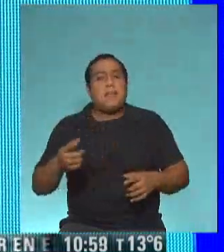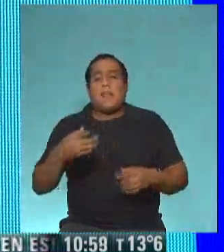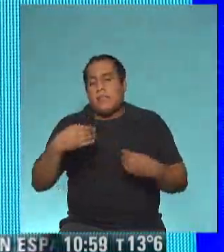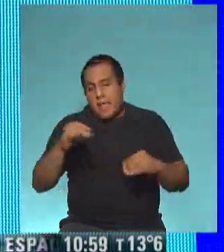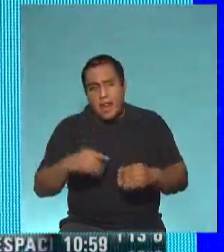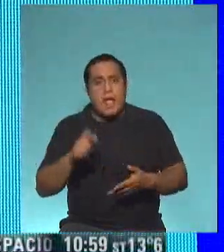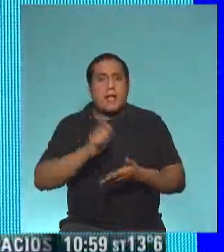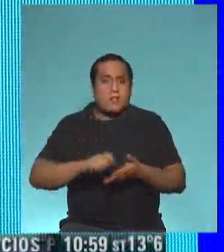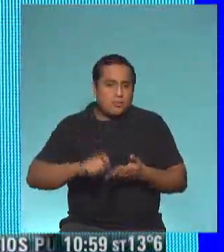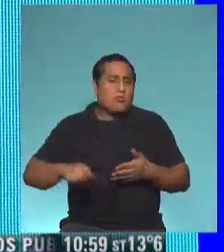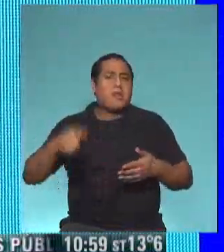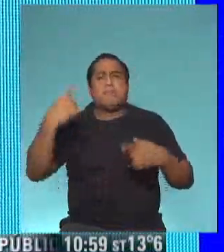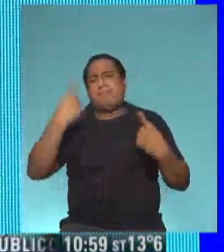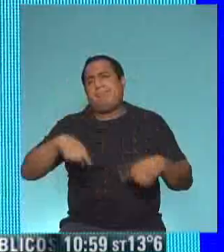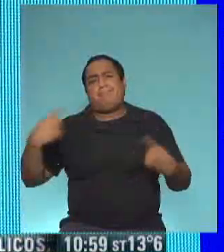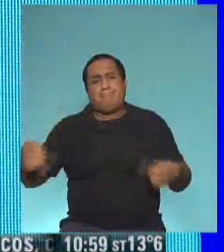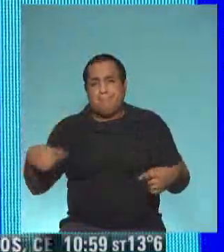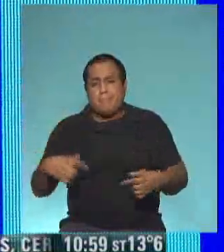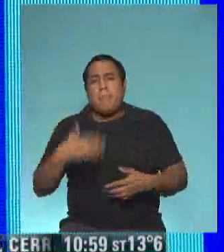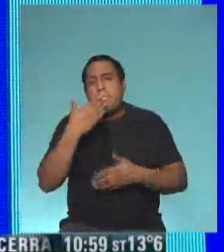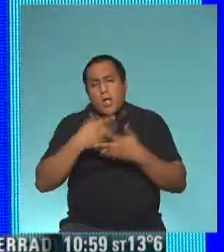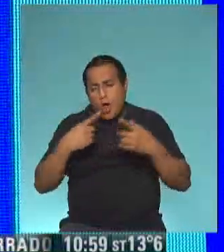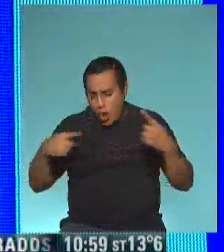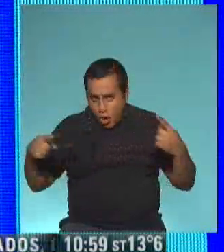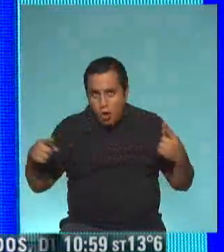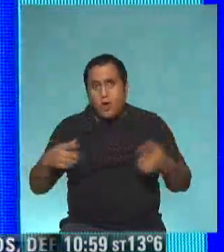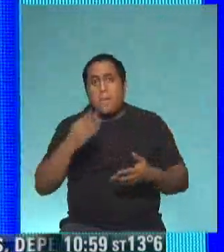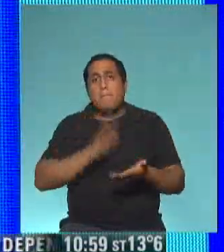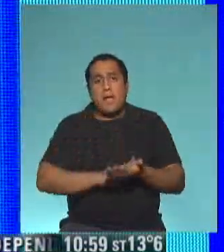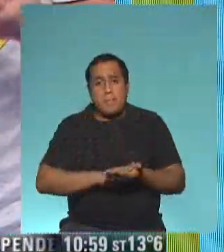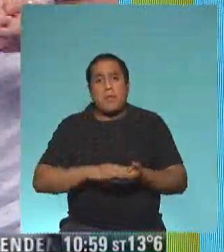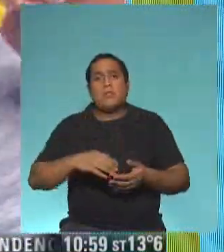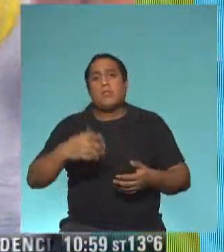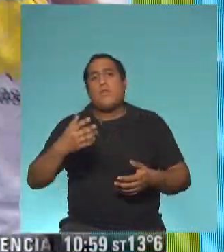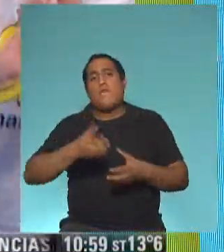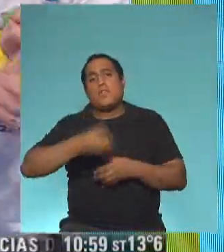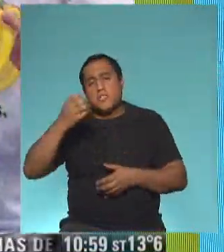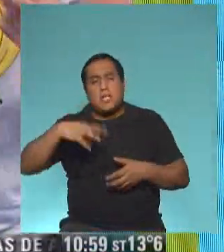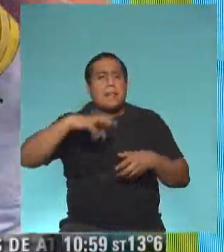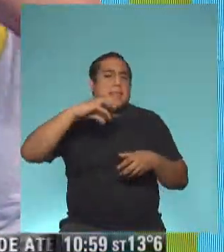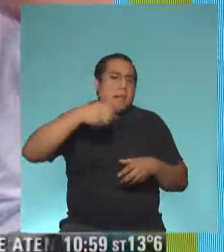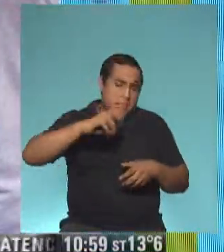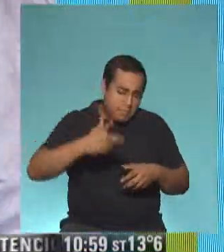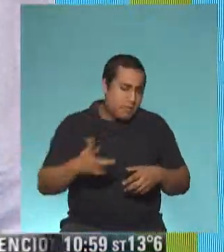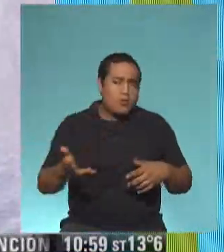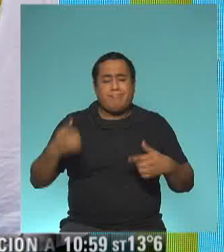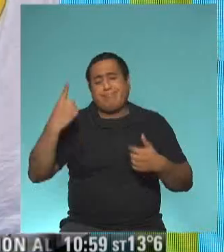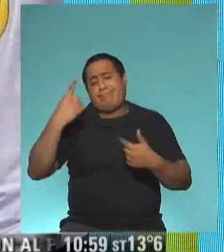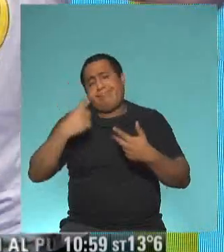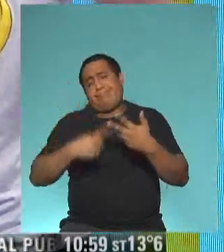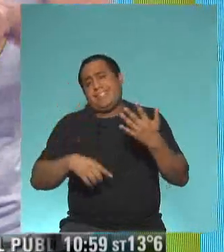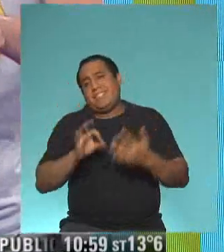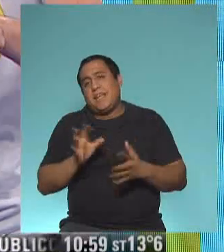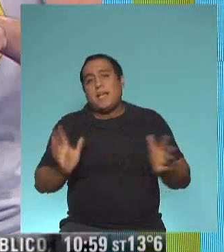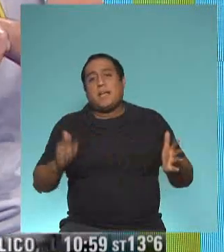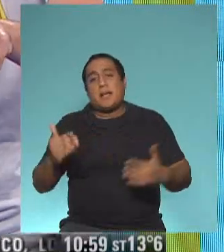creaciones marcadores de papeles de colores pegamentos vocecitas tapita pita al marcador pero todo lo que saben de